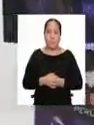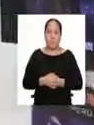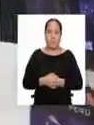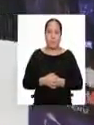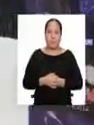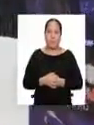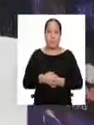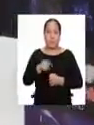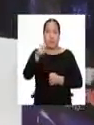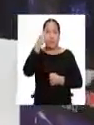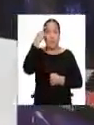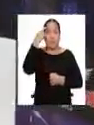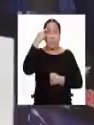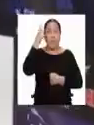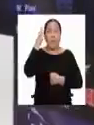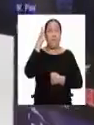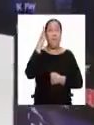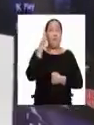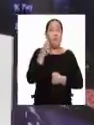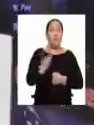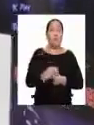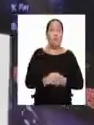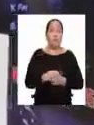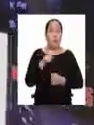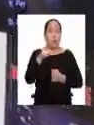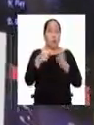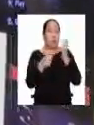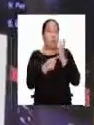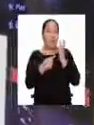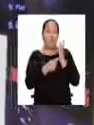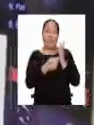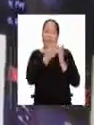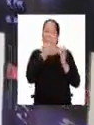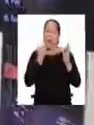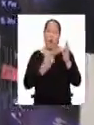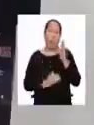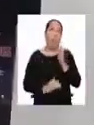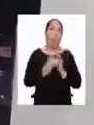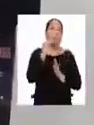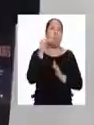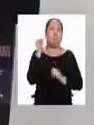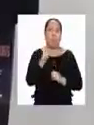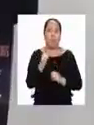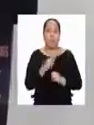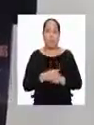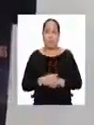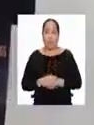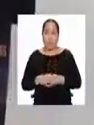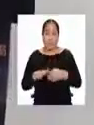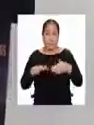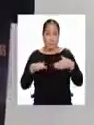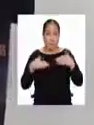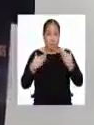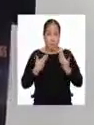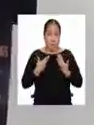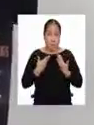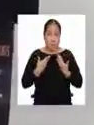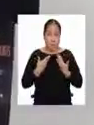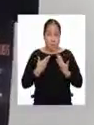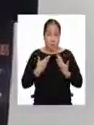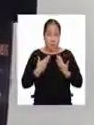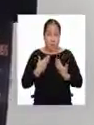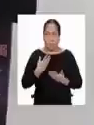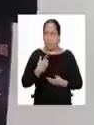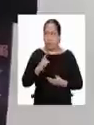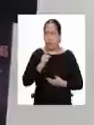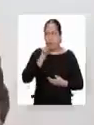¿Tú crees que en un futuro, con una tecnología muchísimo superior a esta, podamos no darnos cuenta